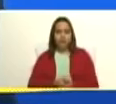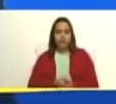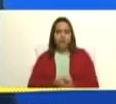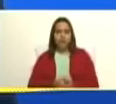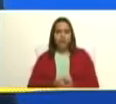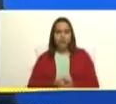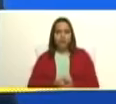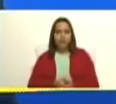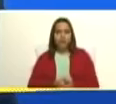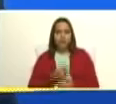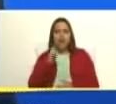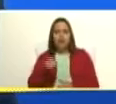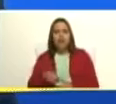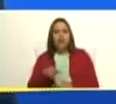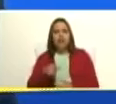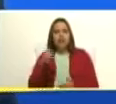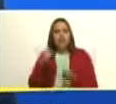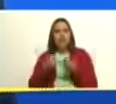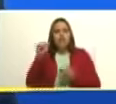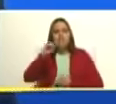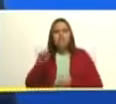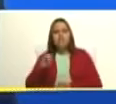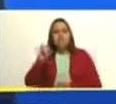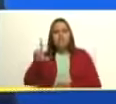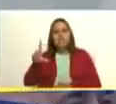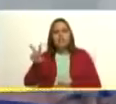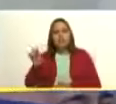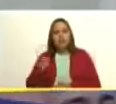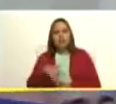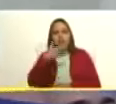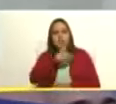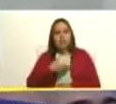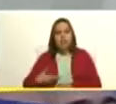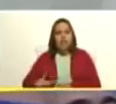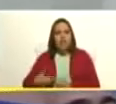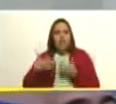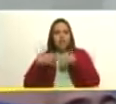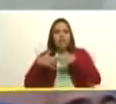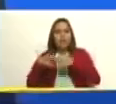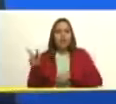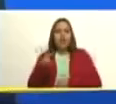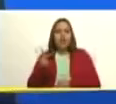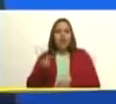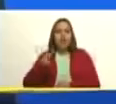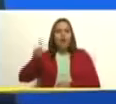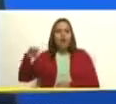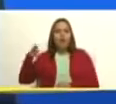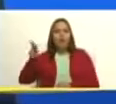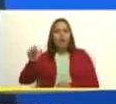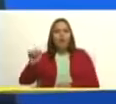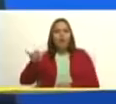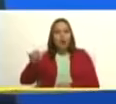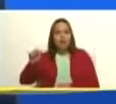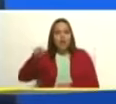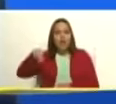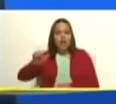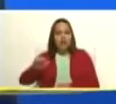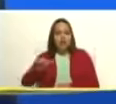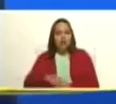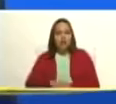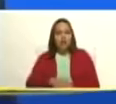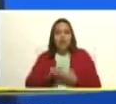Héctor Silva, presidente de la Corporación Venezolana de Guayana, líder del pueblo de